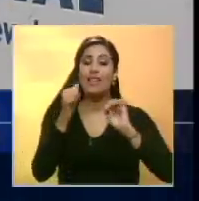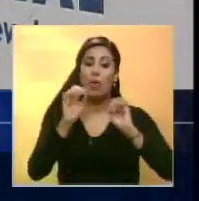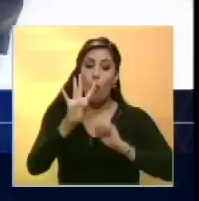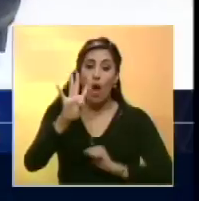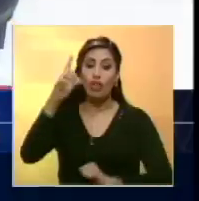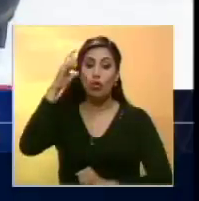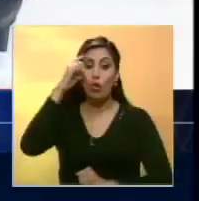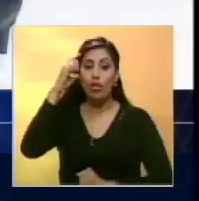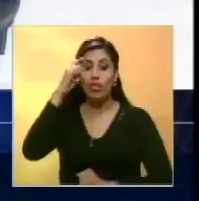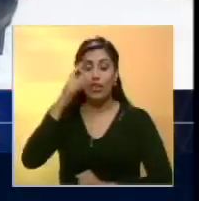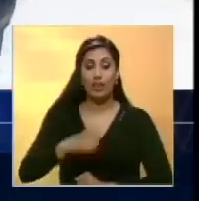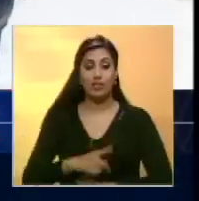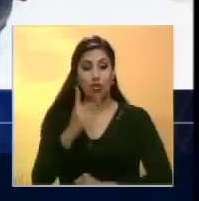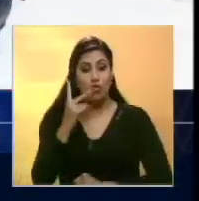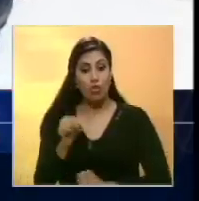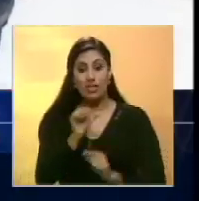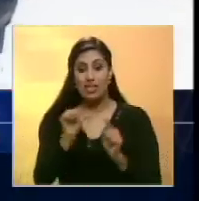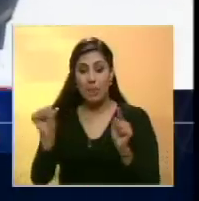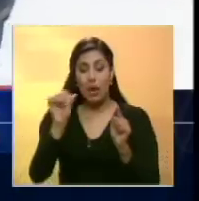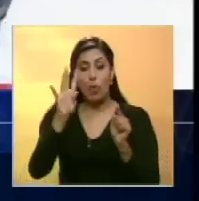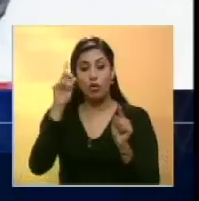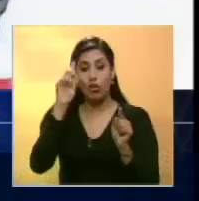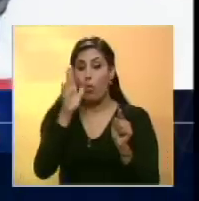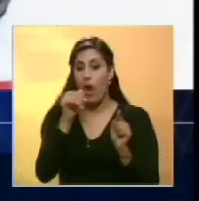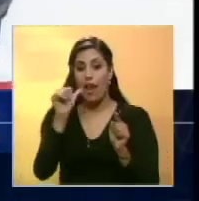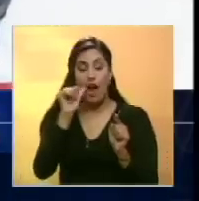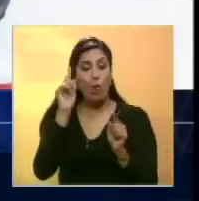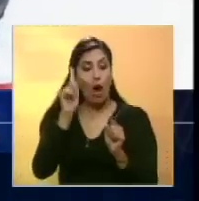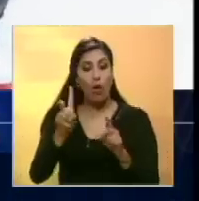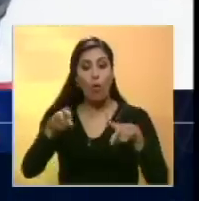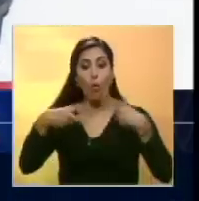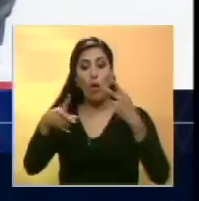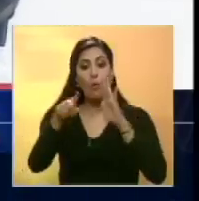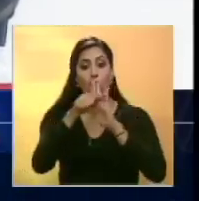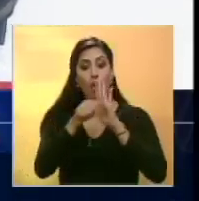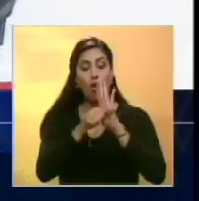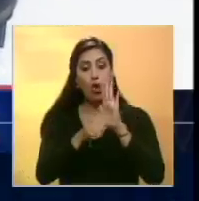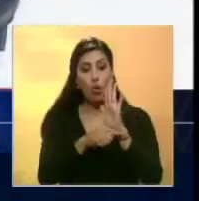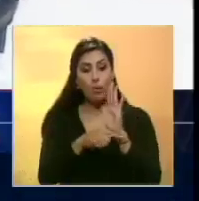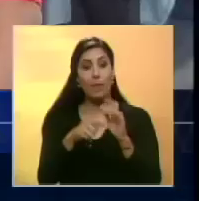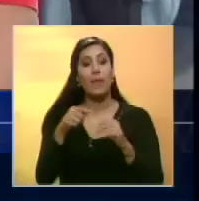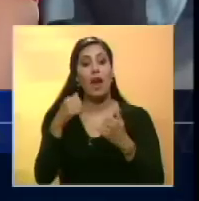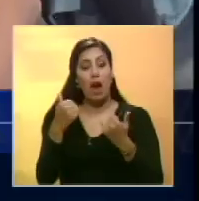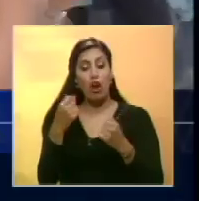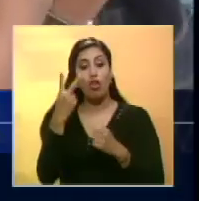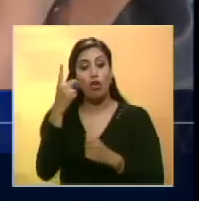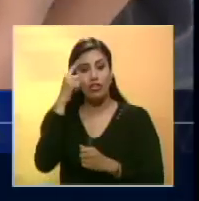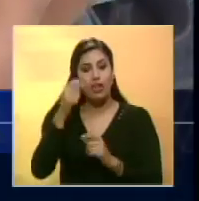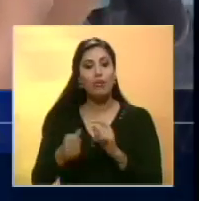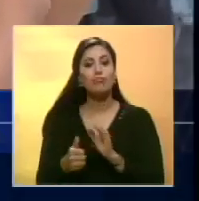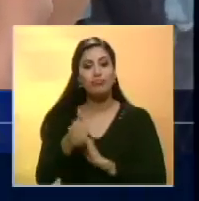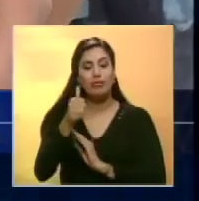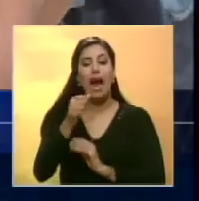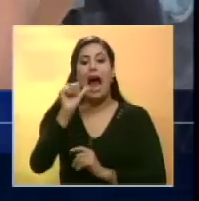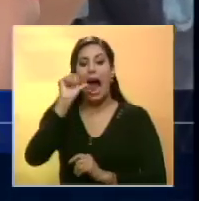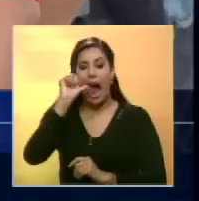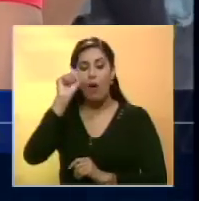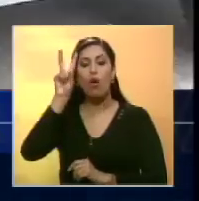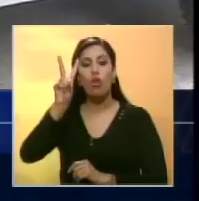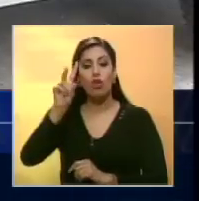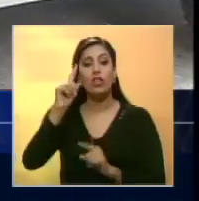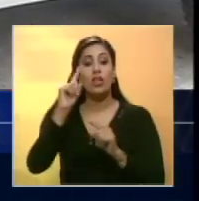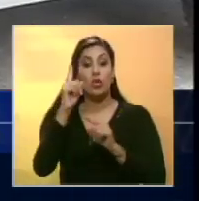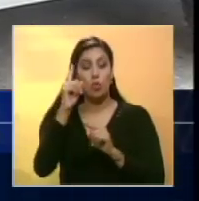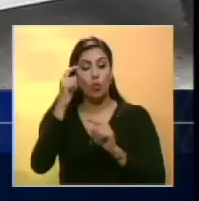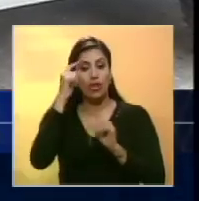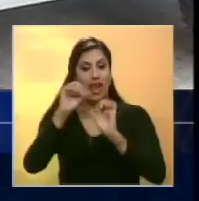sin recibir agua, mientras que las urbanizaciones en el municipio Libertador tendrán 2 días de abastecimiento en la noche y solo 1 en